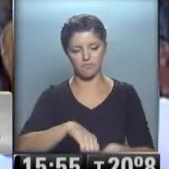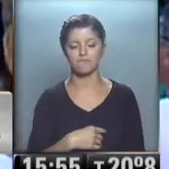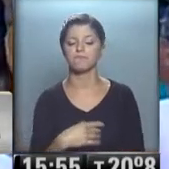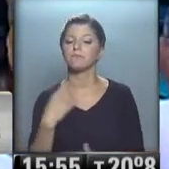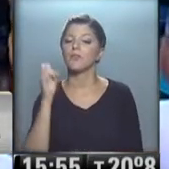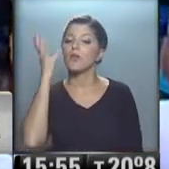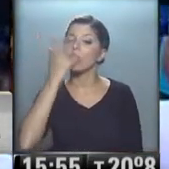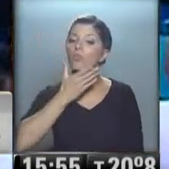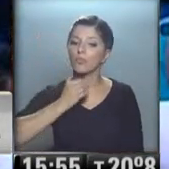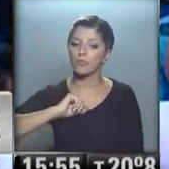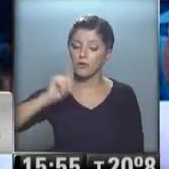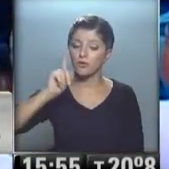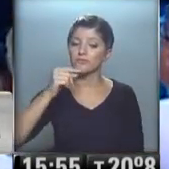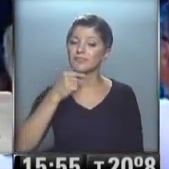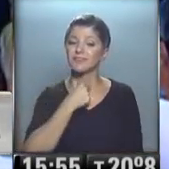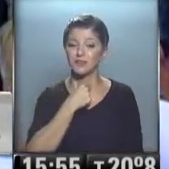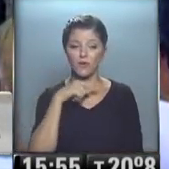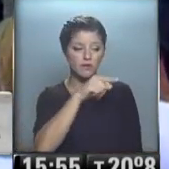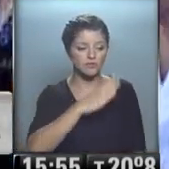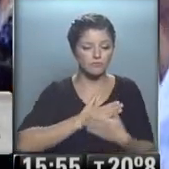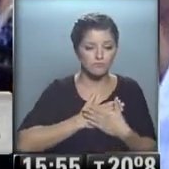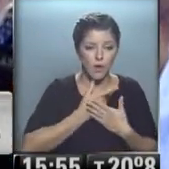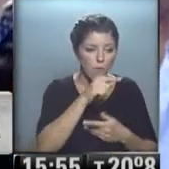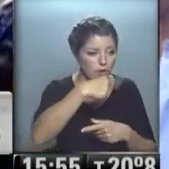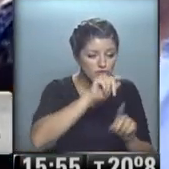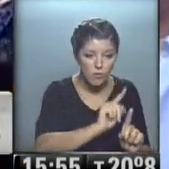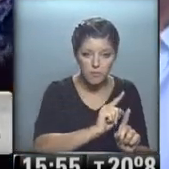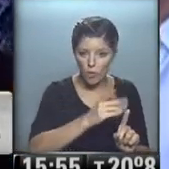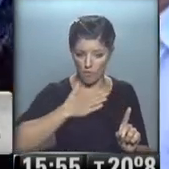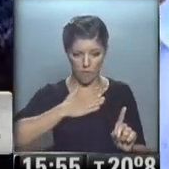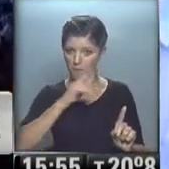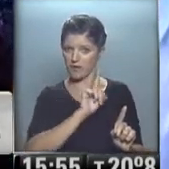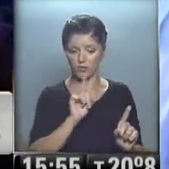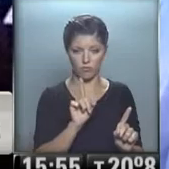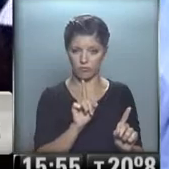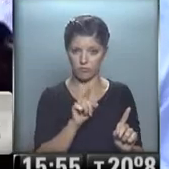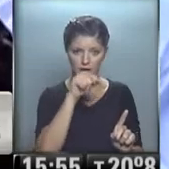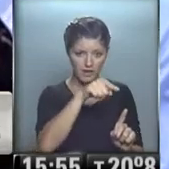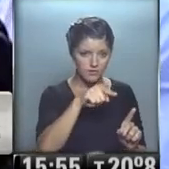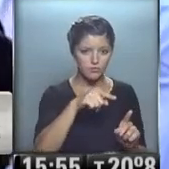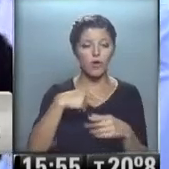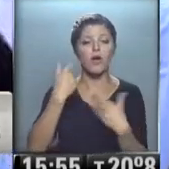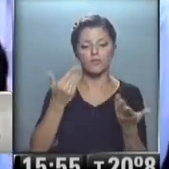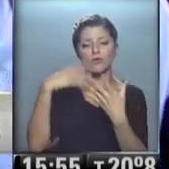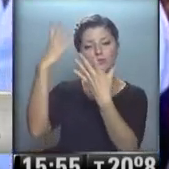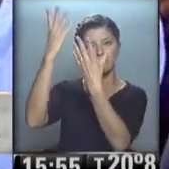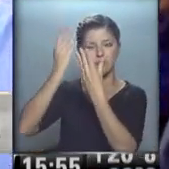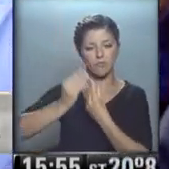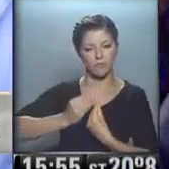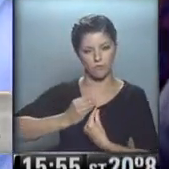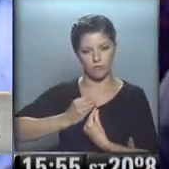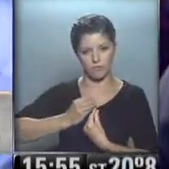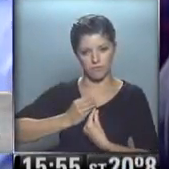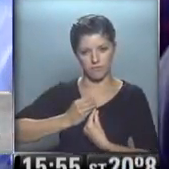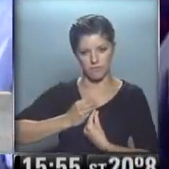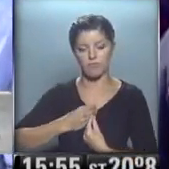Señor, quiero quererlos por ellos y no por mí. Ayúdame.